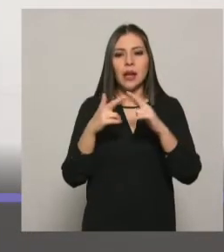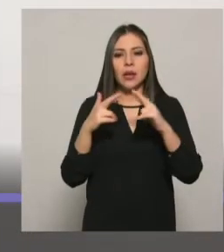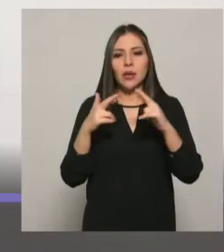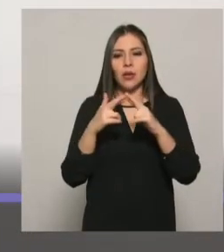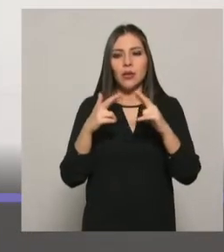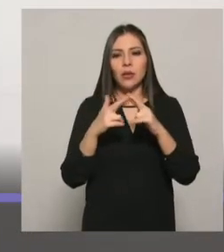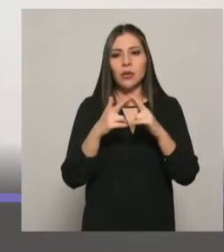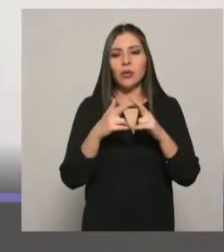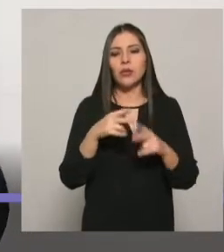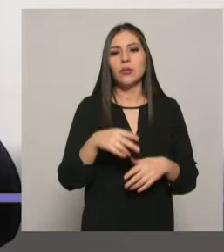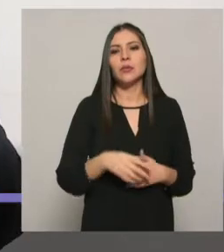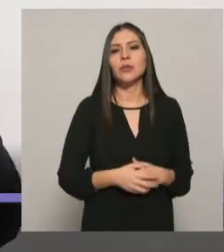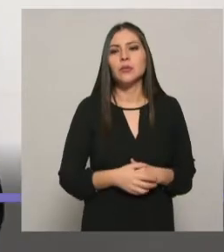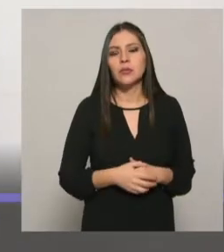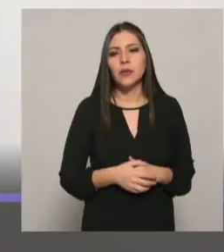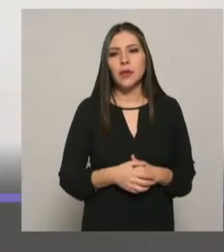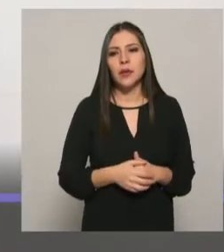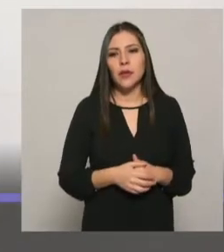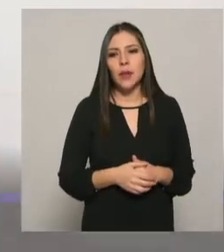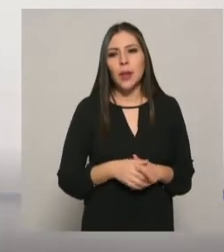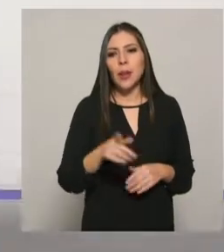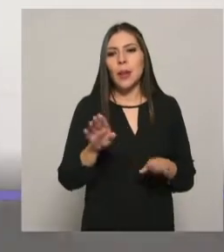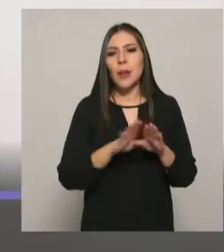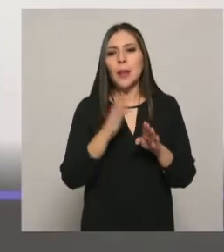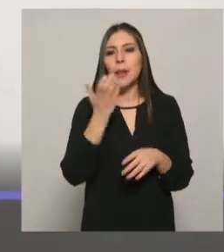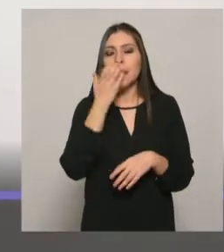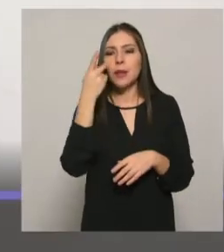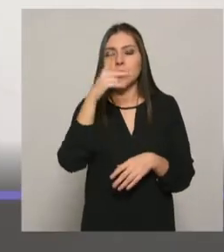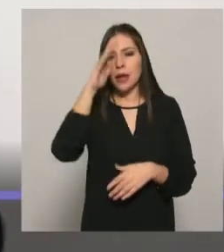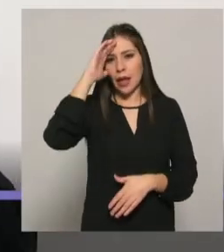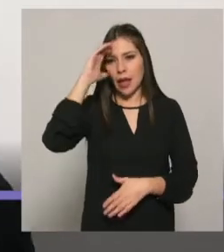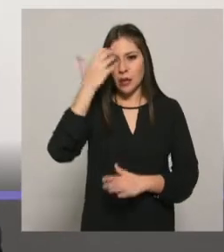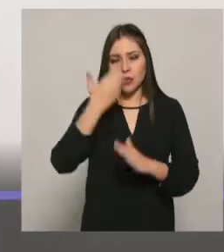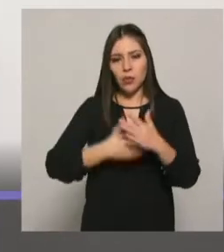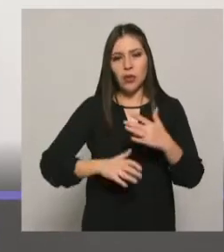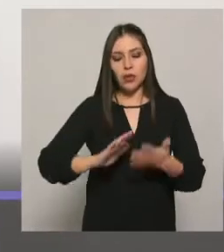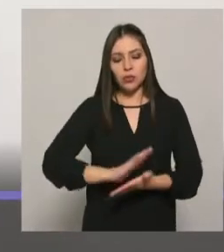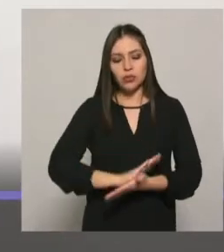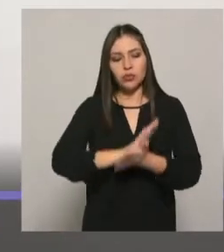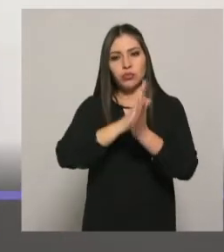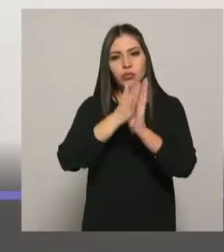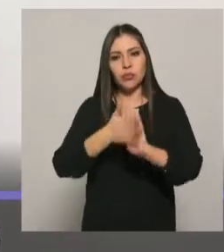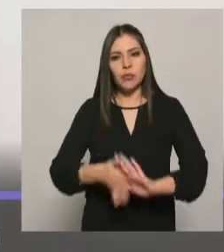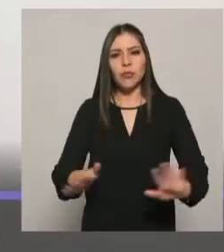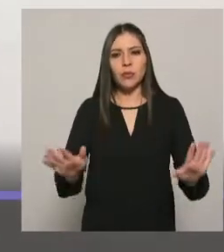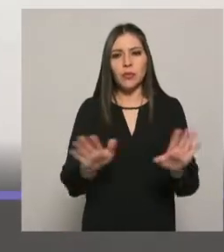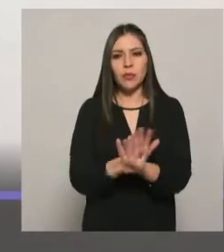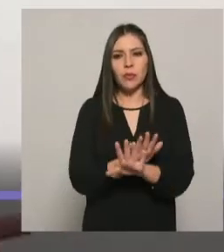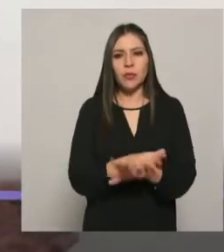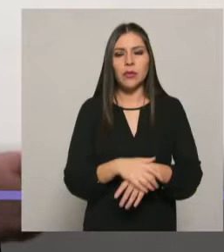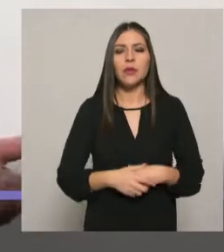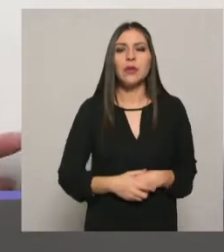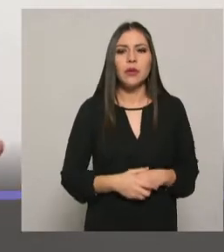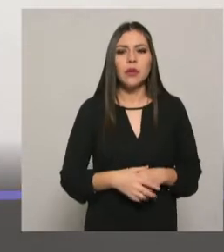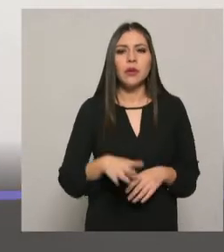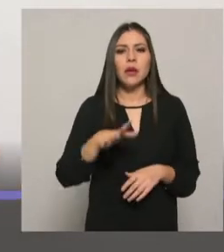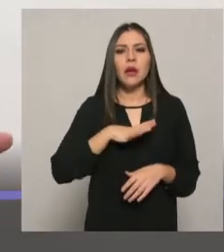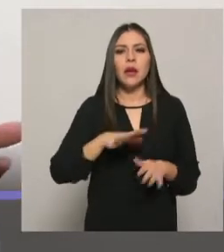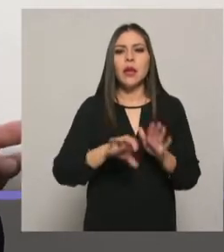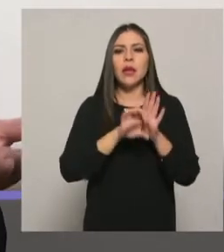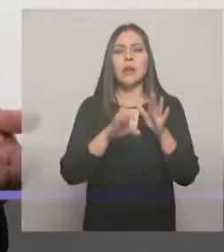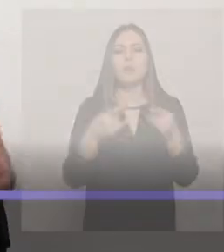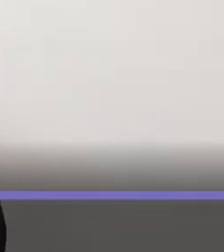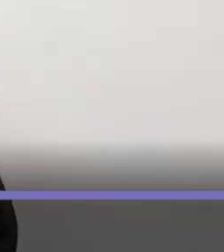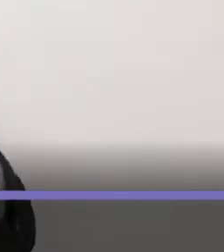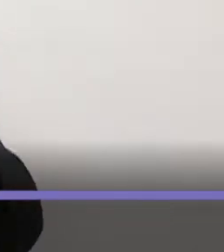la cosmogonía, a la religión católica. Y tenemos las leyendas, por ejemplo, el señor de